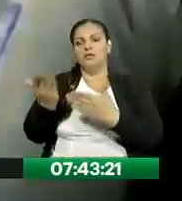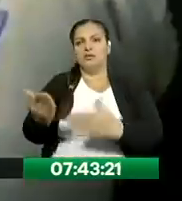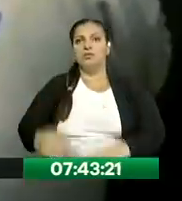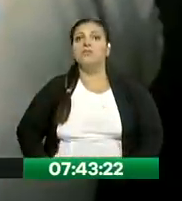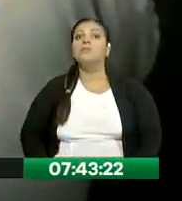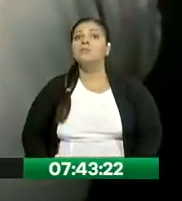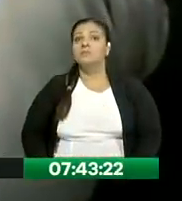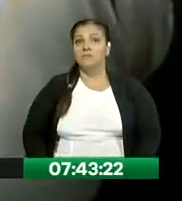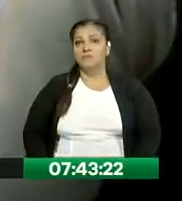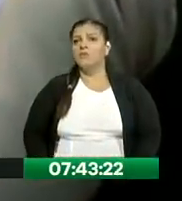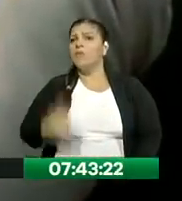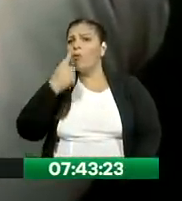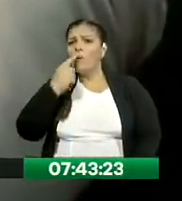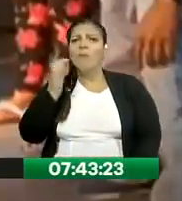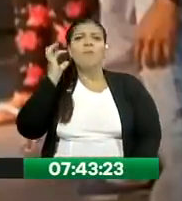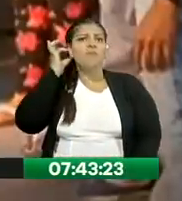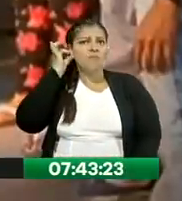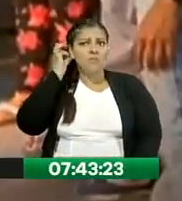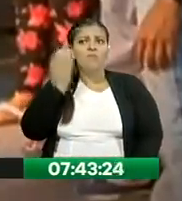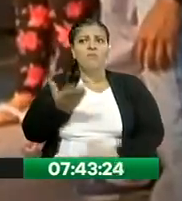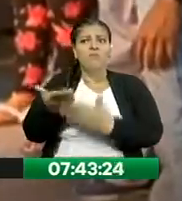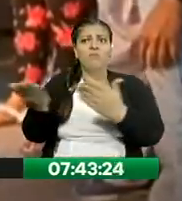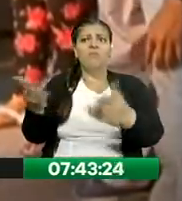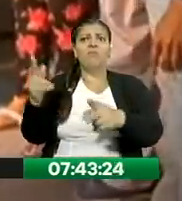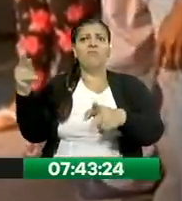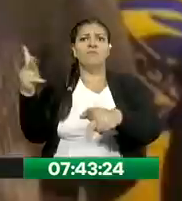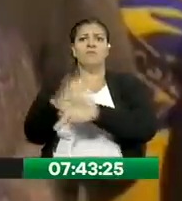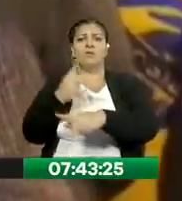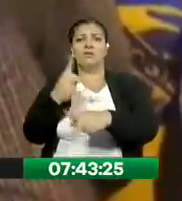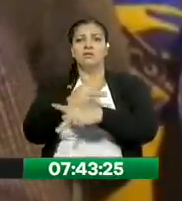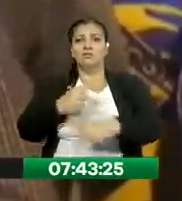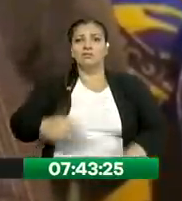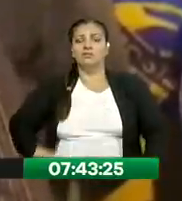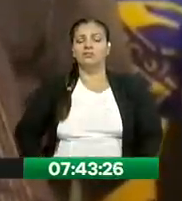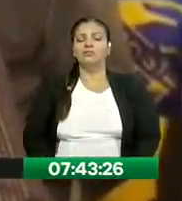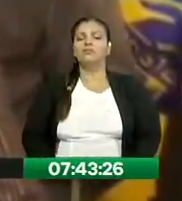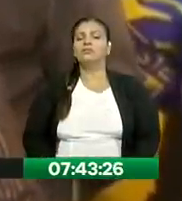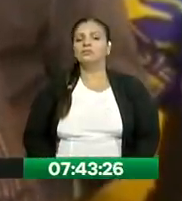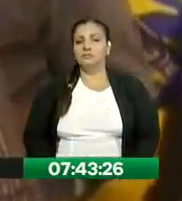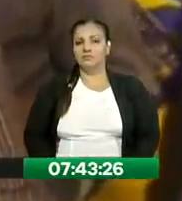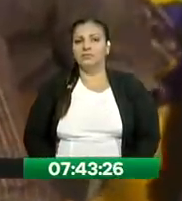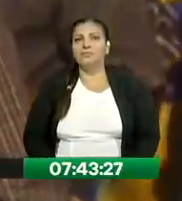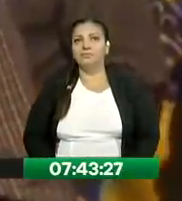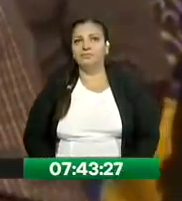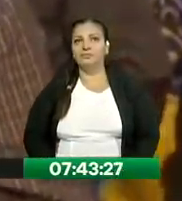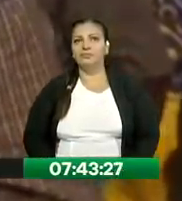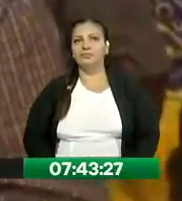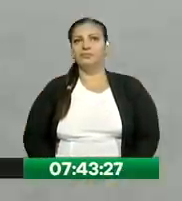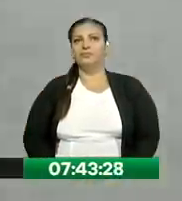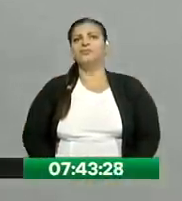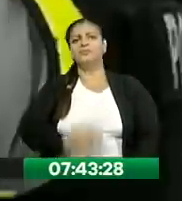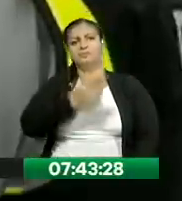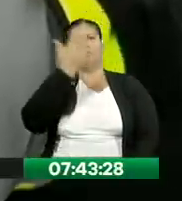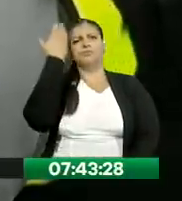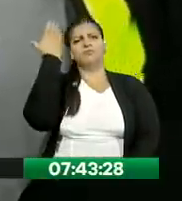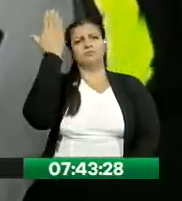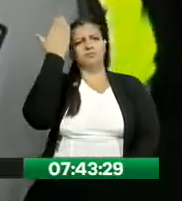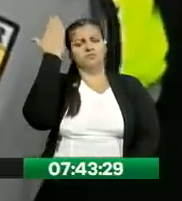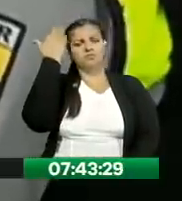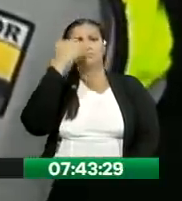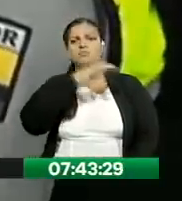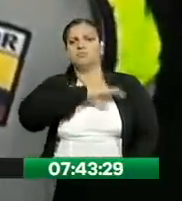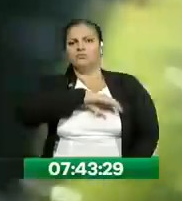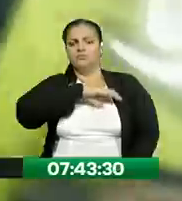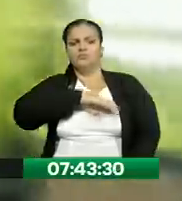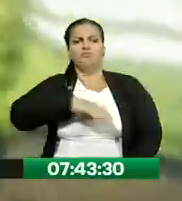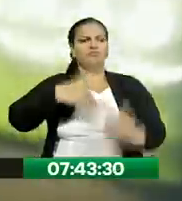esa organización delictiva que tenía en sus obras los ciudadanos, con temor al alcalde y trabajando arduamente a la policía, pero